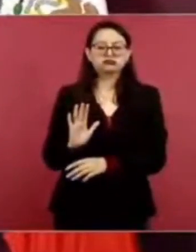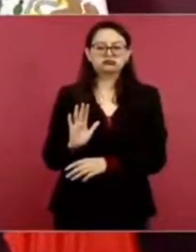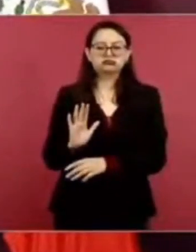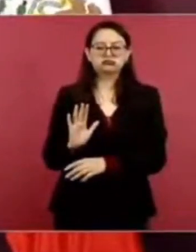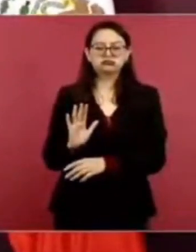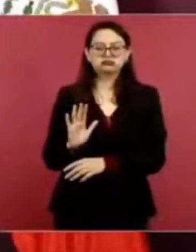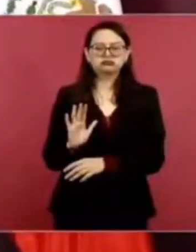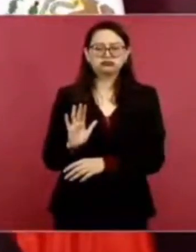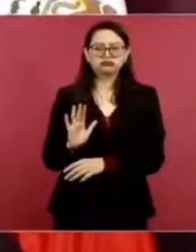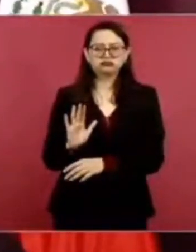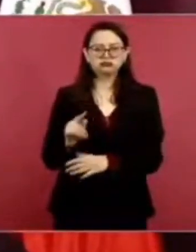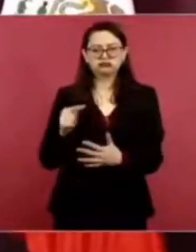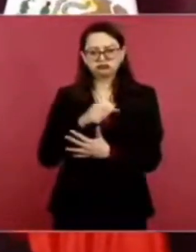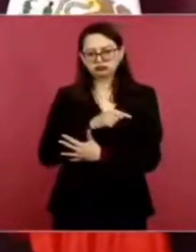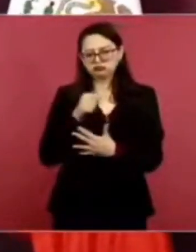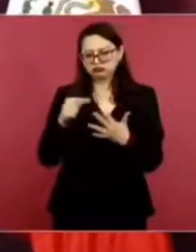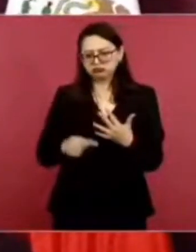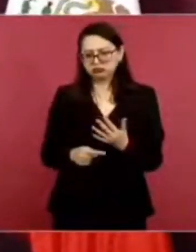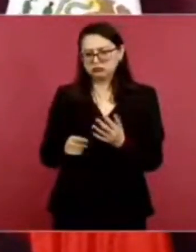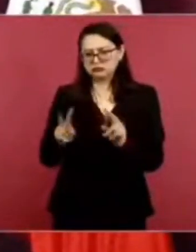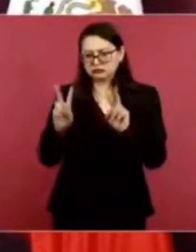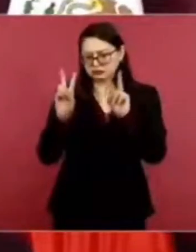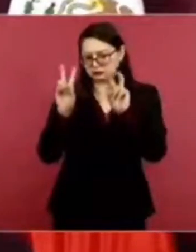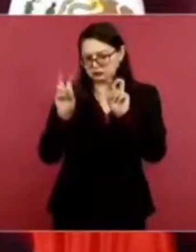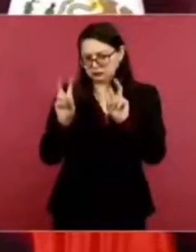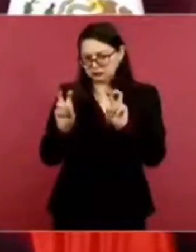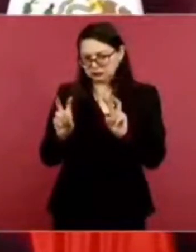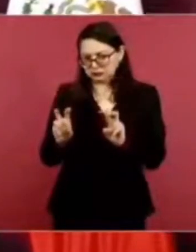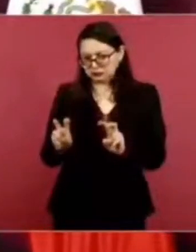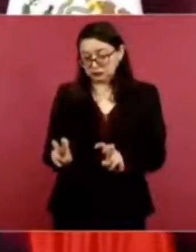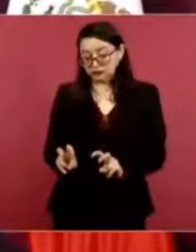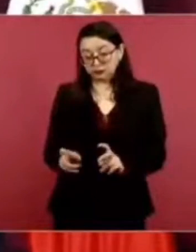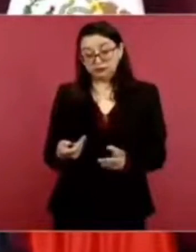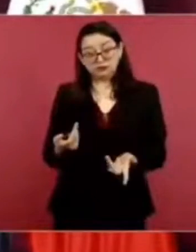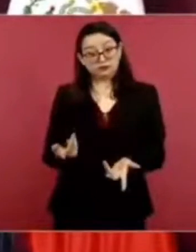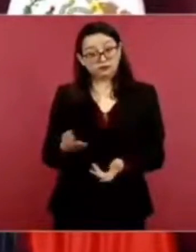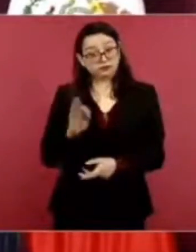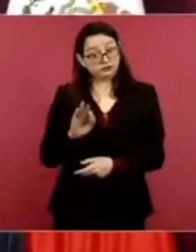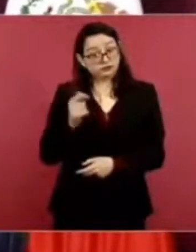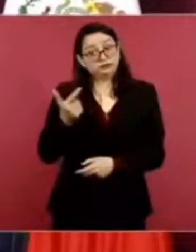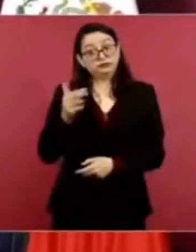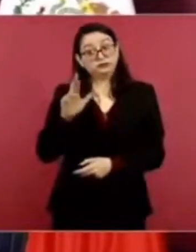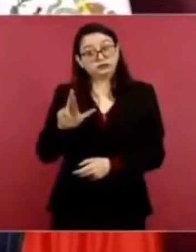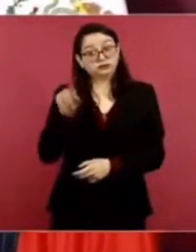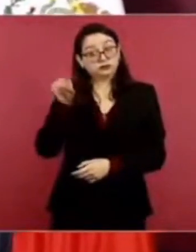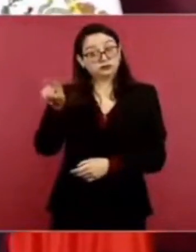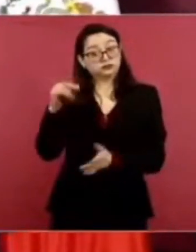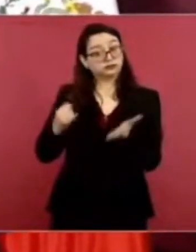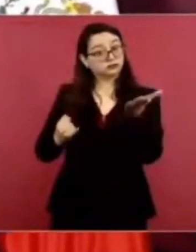atender todos los casos, aun cuando la fiscalía es autónoma,